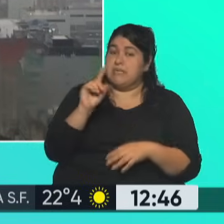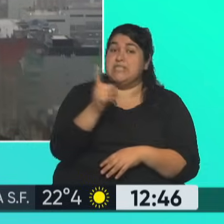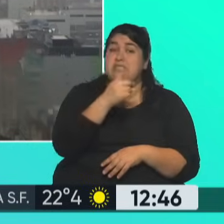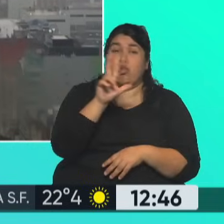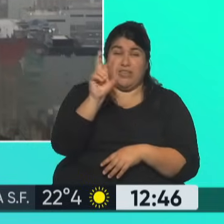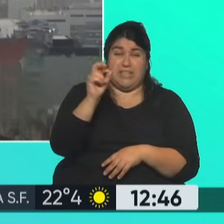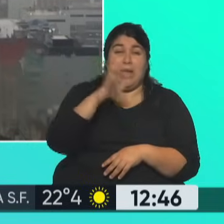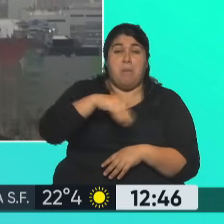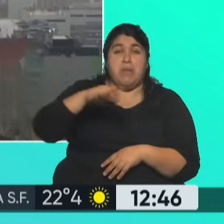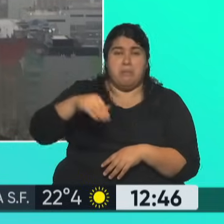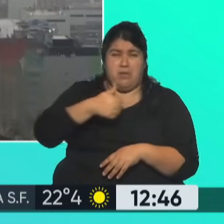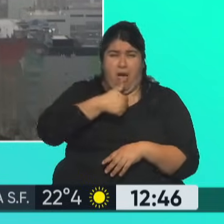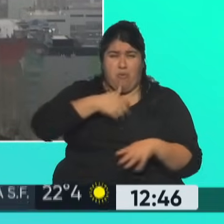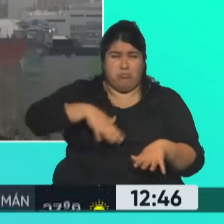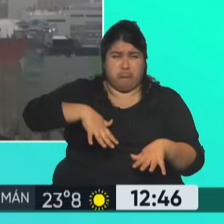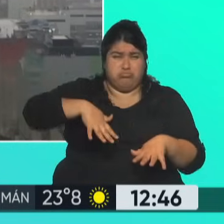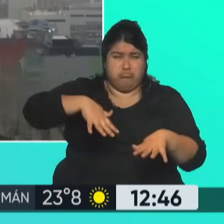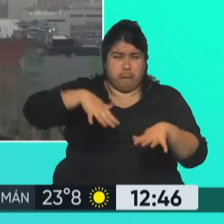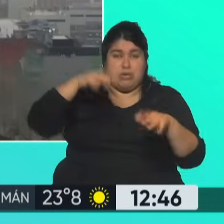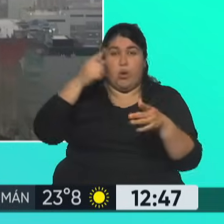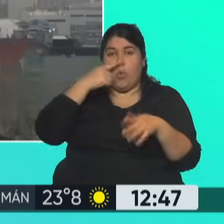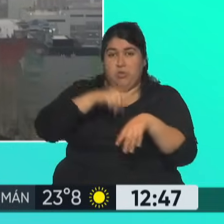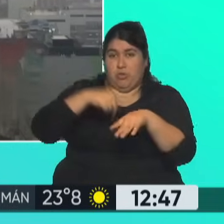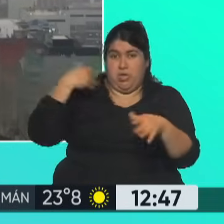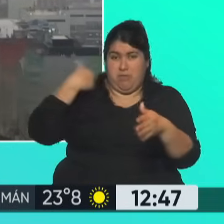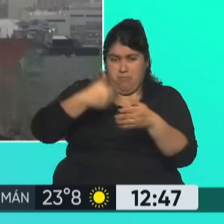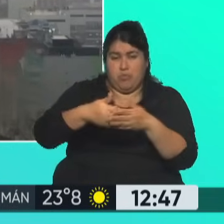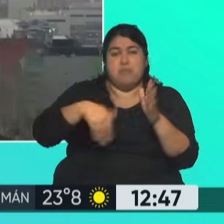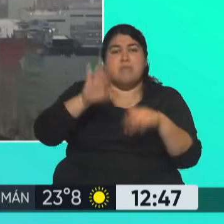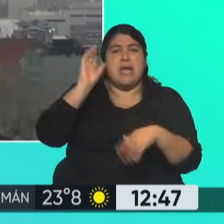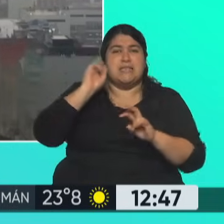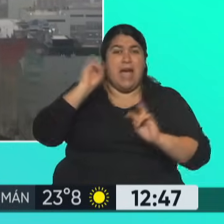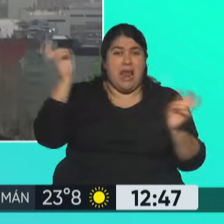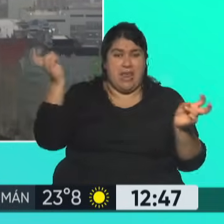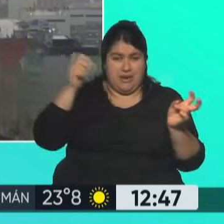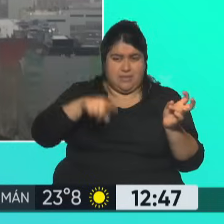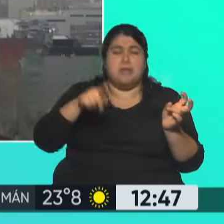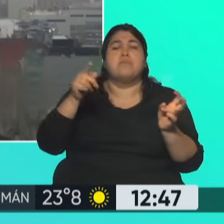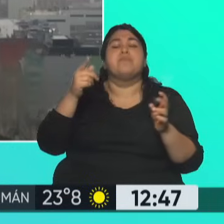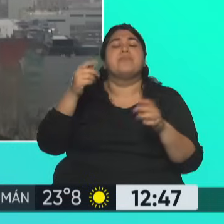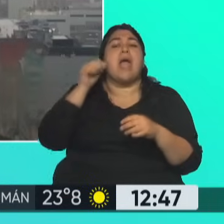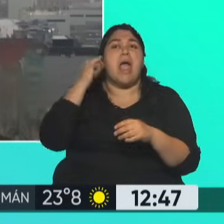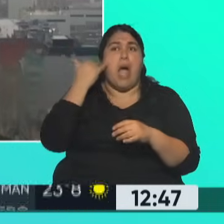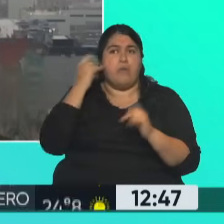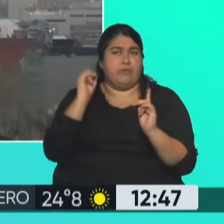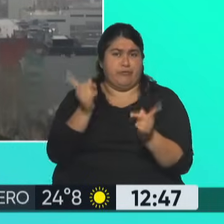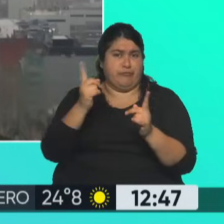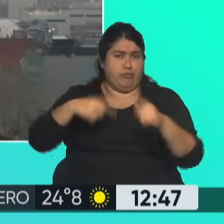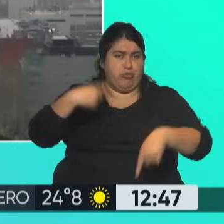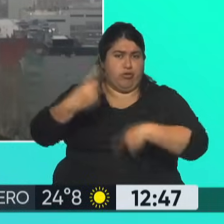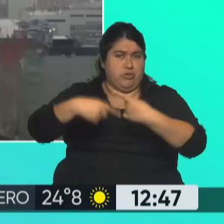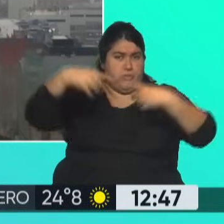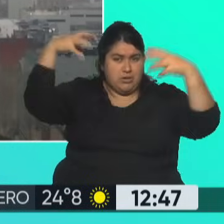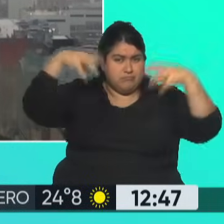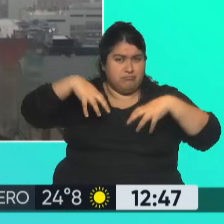130 milímetros de agua acumulada en las últimas horas en función de este alerta que nos contaba Gaby Andrietti, se mantiene claro para una parte